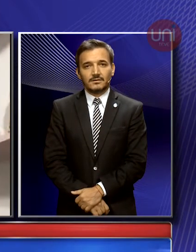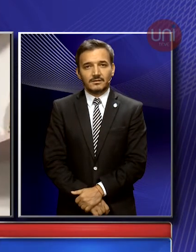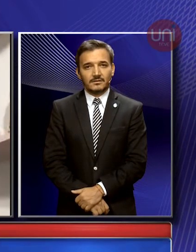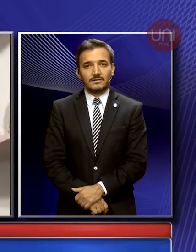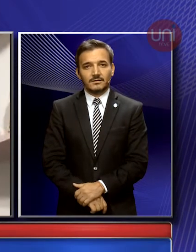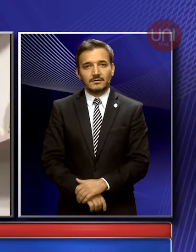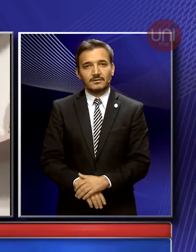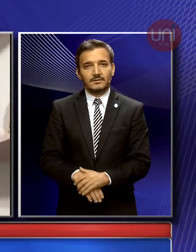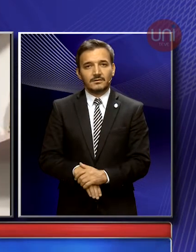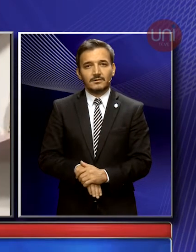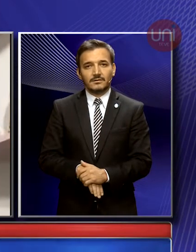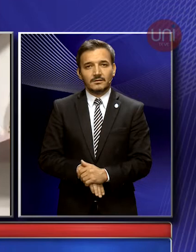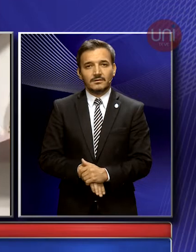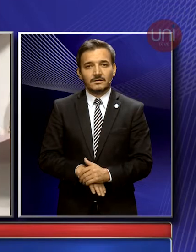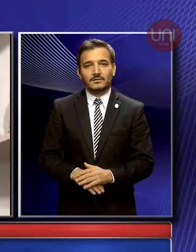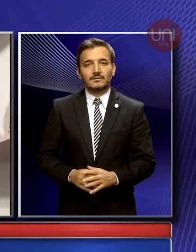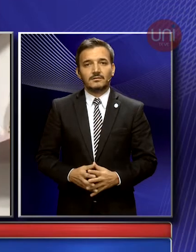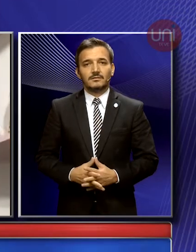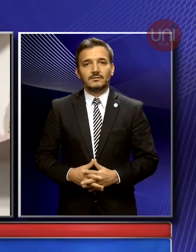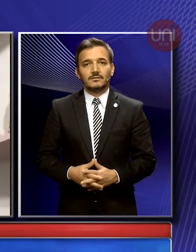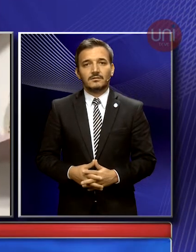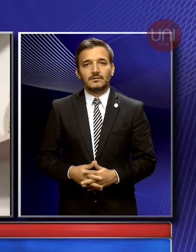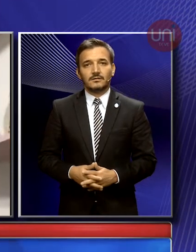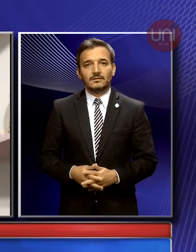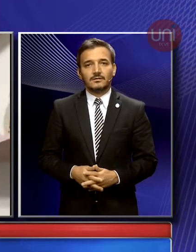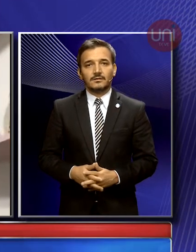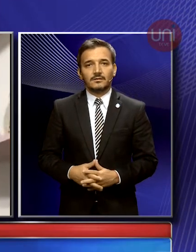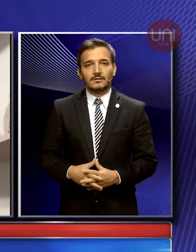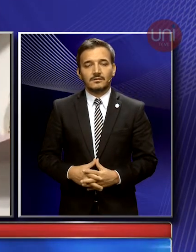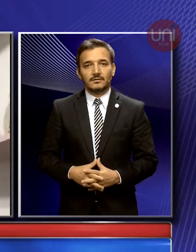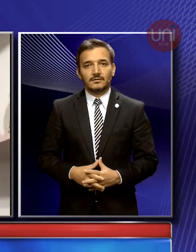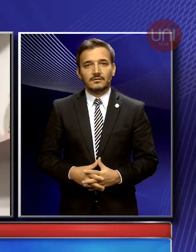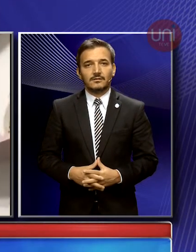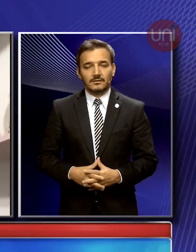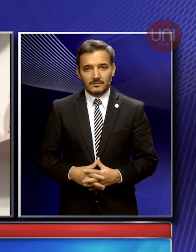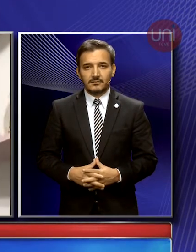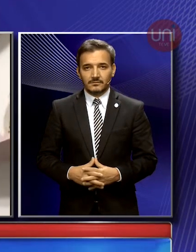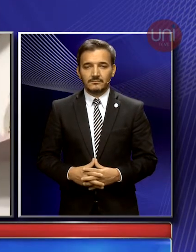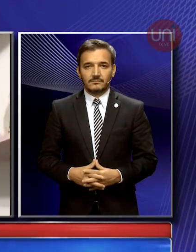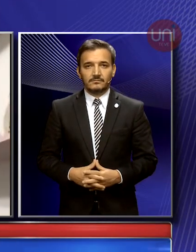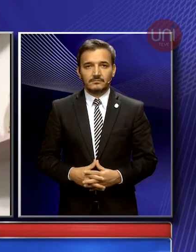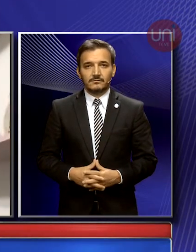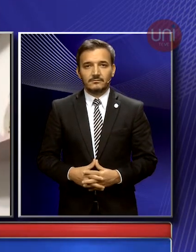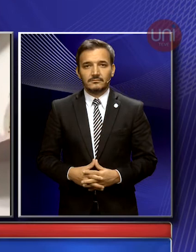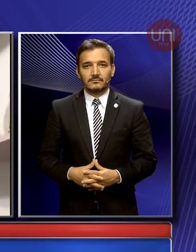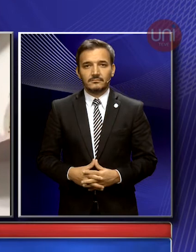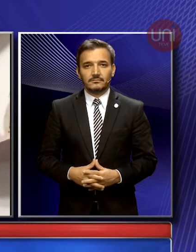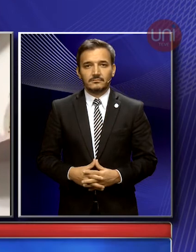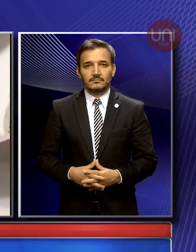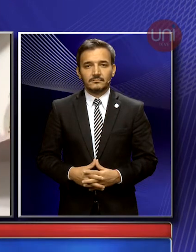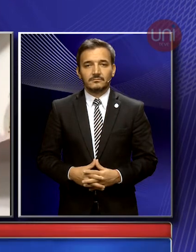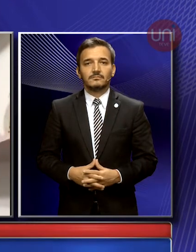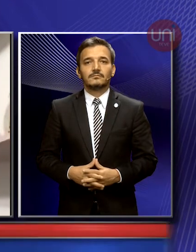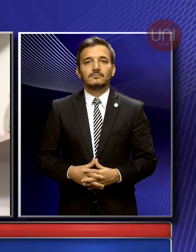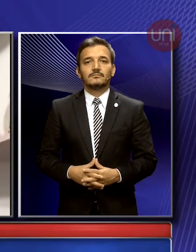y vamos a hablar específicamente de lo que está ocurriendo en la provincia de Córdoba. En la jornada de hoy, hasta la hora 19,